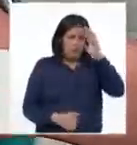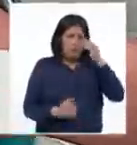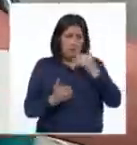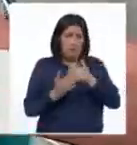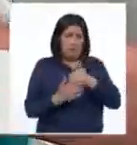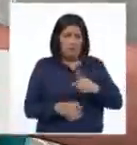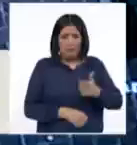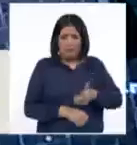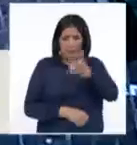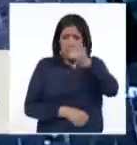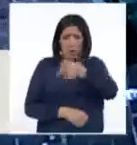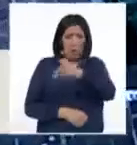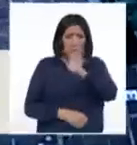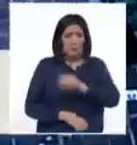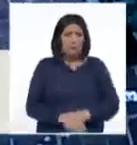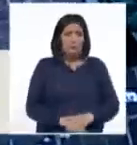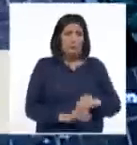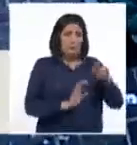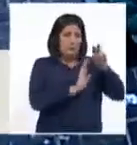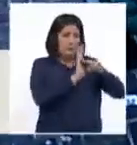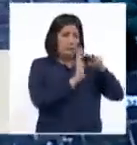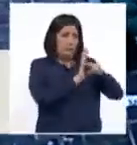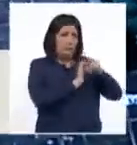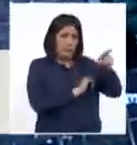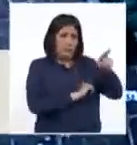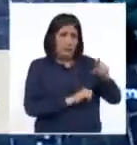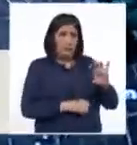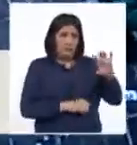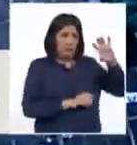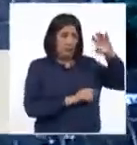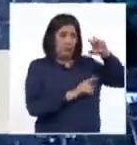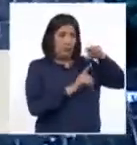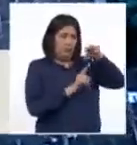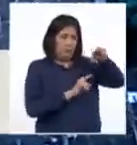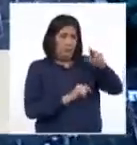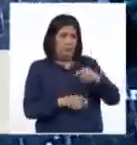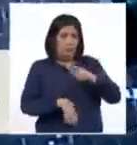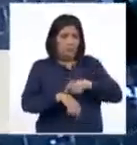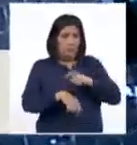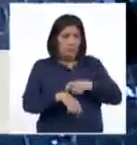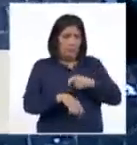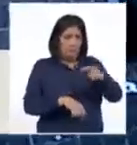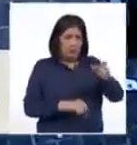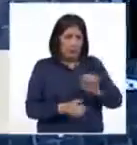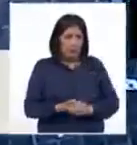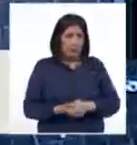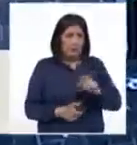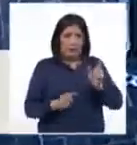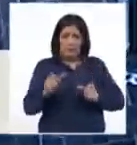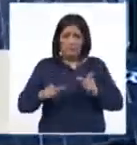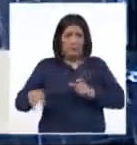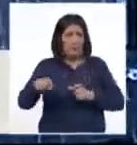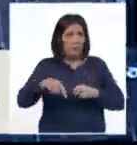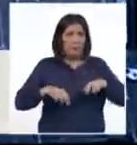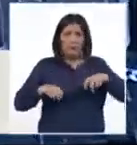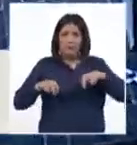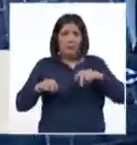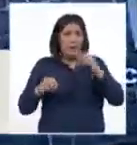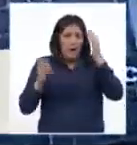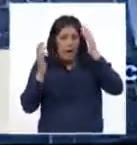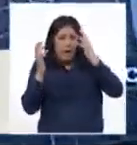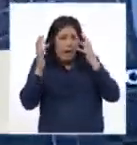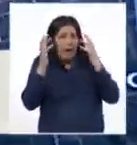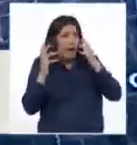cerquita, le cayó un balazo al otro. Los videos registrados por una cámara de seguridad muestran el preciso momento en que los transeúntes desesperados